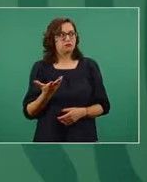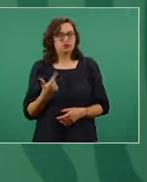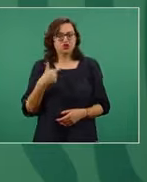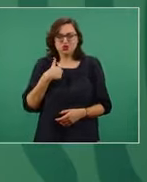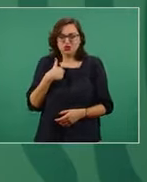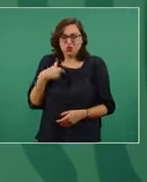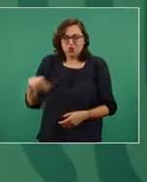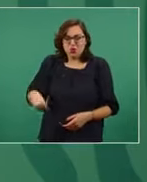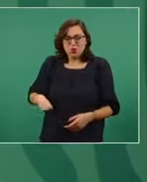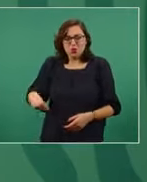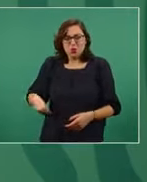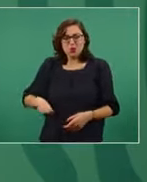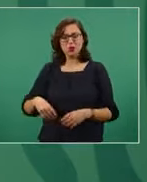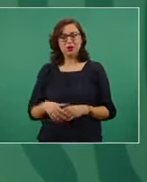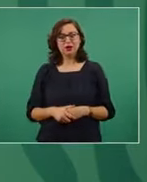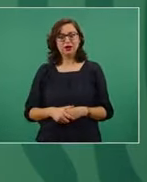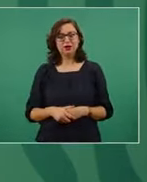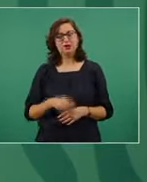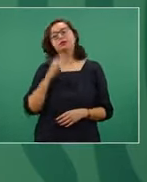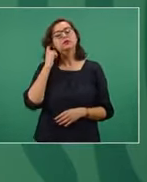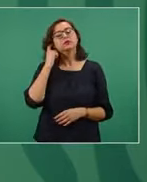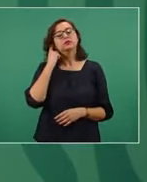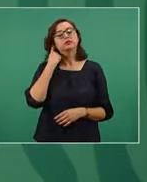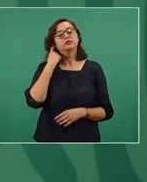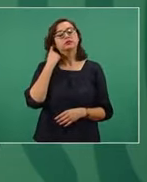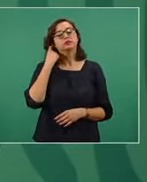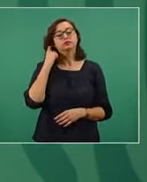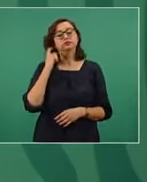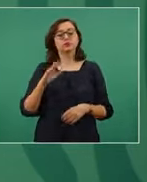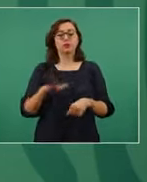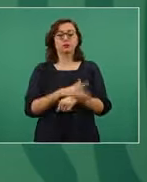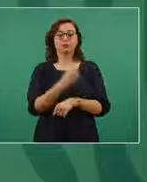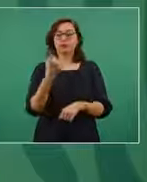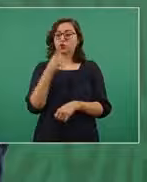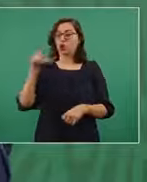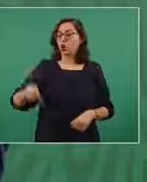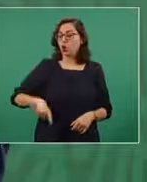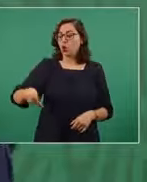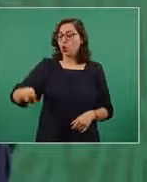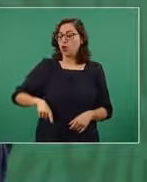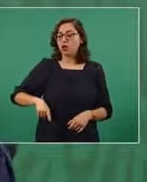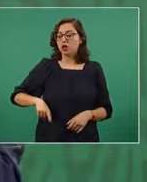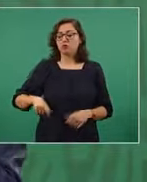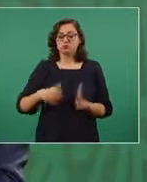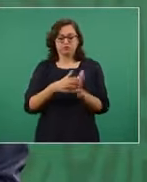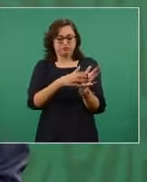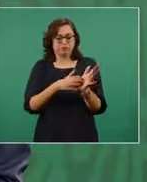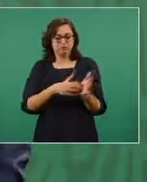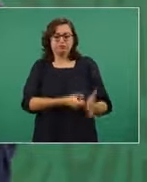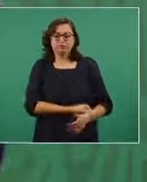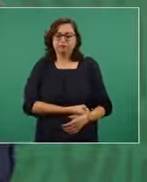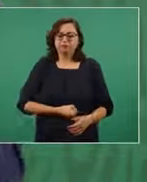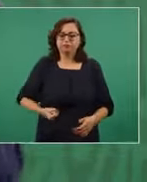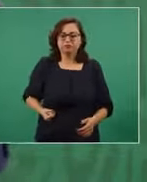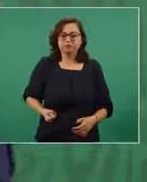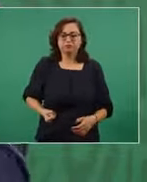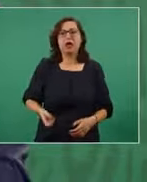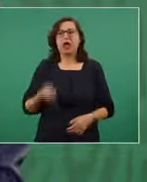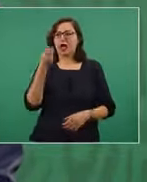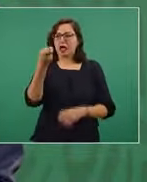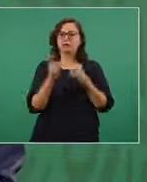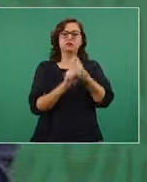Que porque hay una política de austeridad, es decir, como no hay derroche en el gobierno, como no se les da